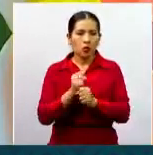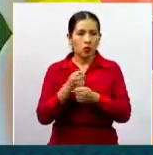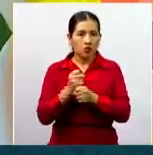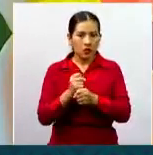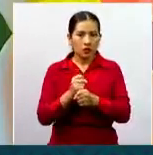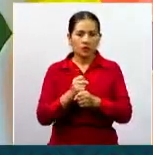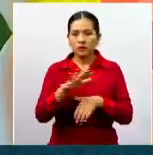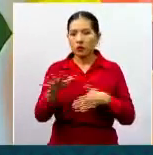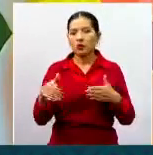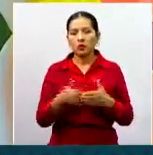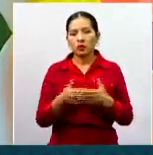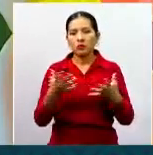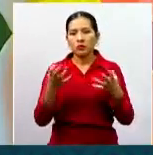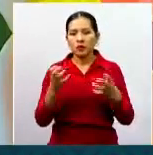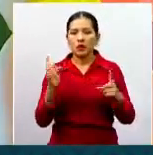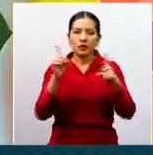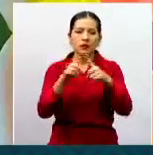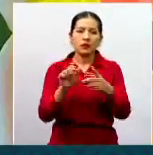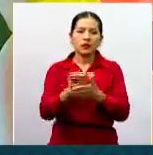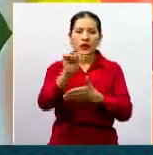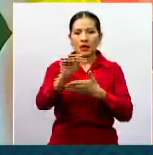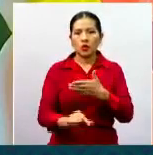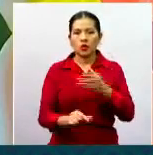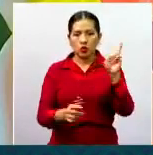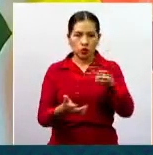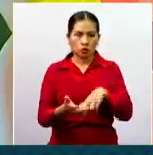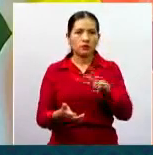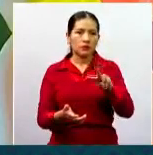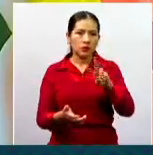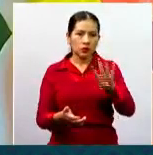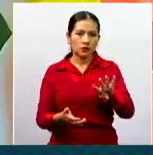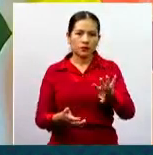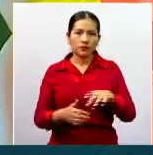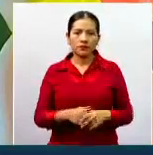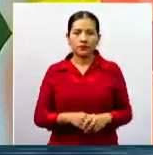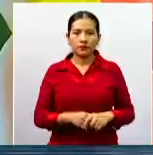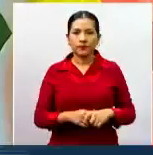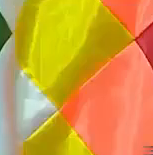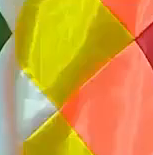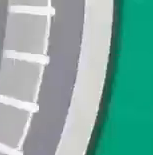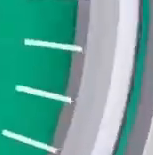ser en agosto del 2024.